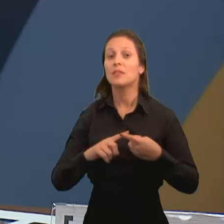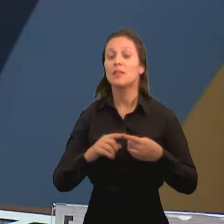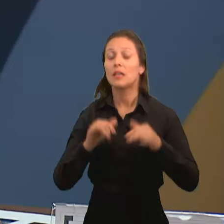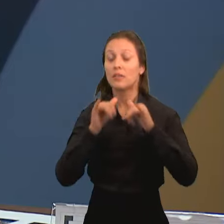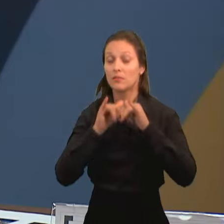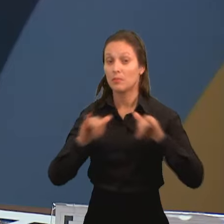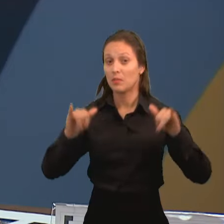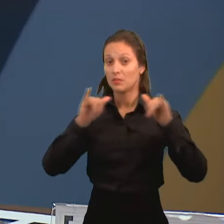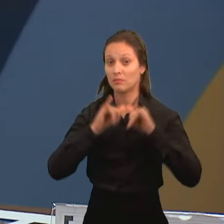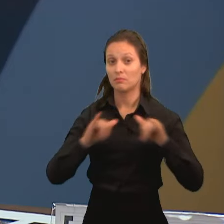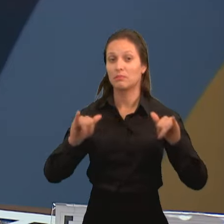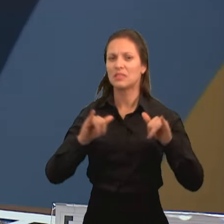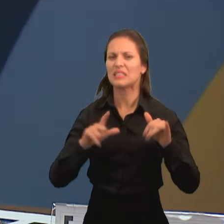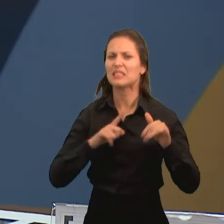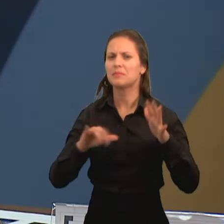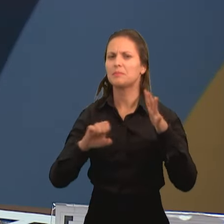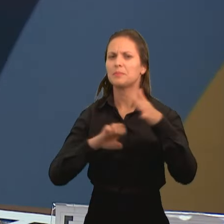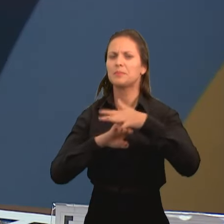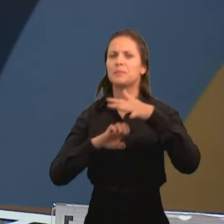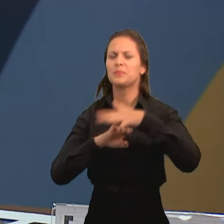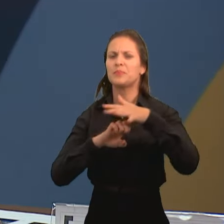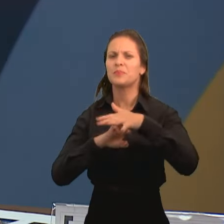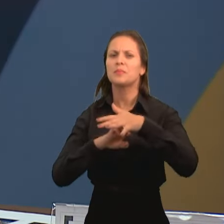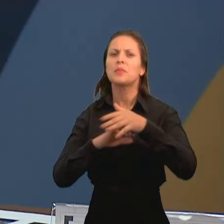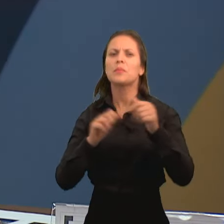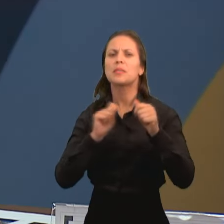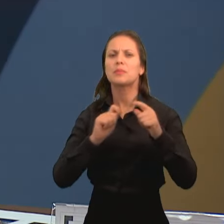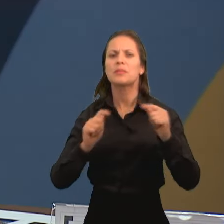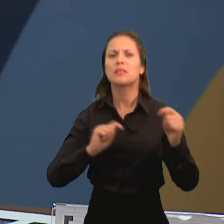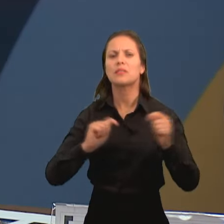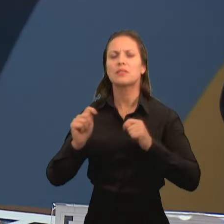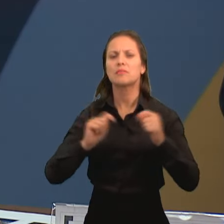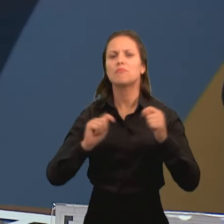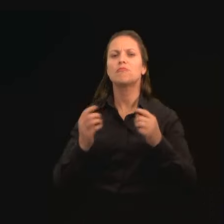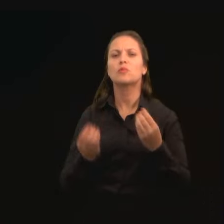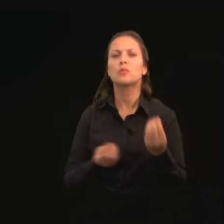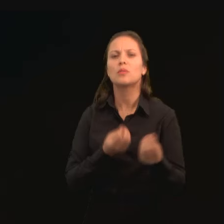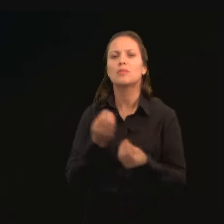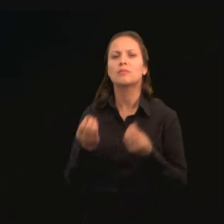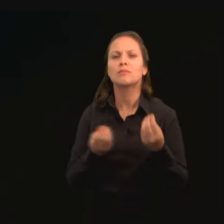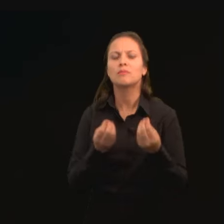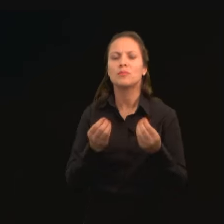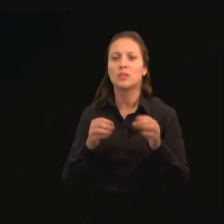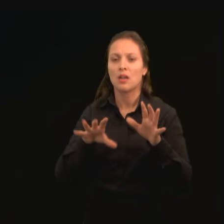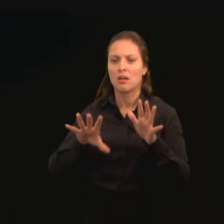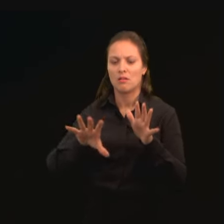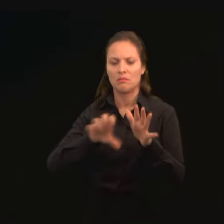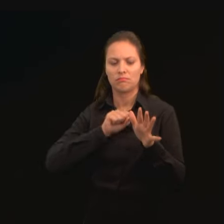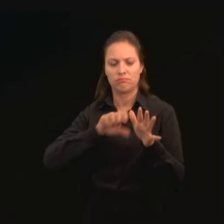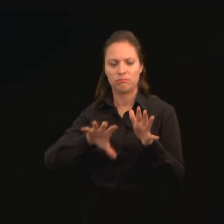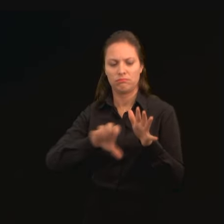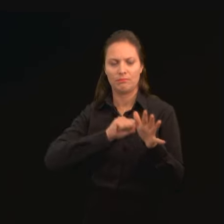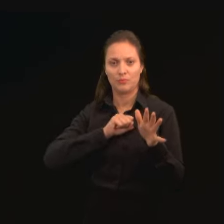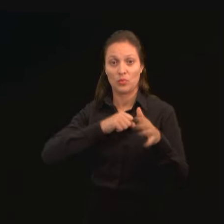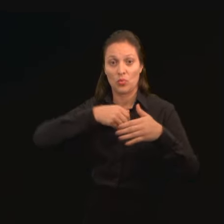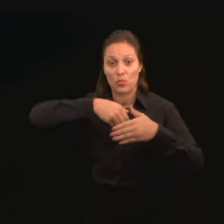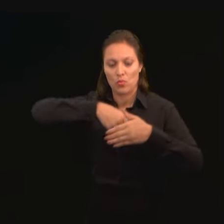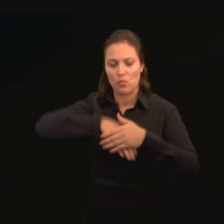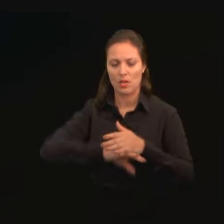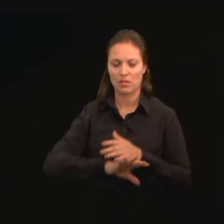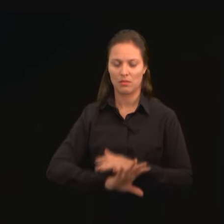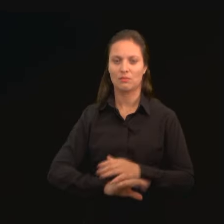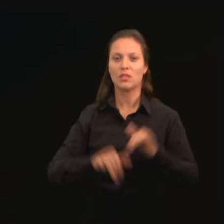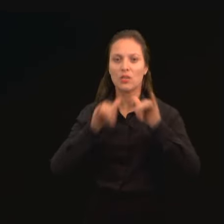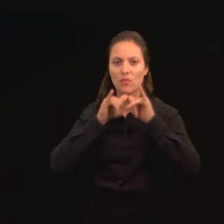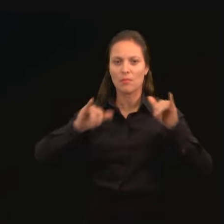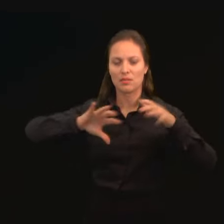disponibilidad de datos. Hoy tenemos empresas cuyo modelo de negocios está enteramente basada en recopilar datos a